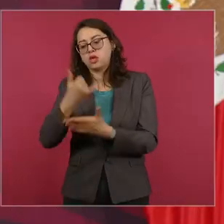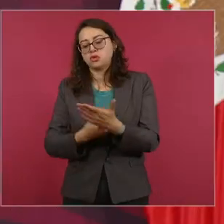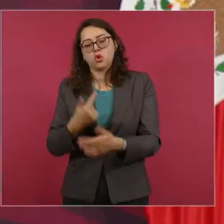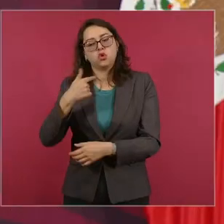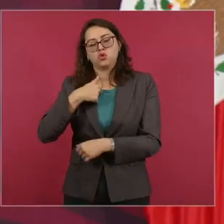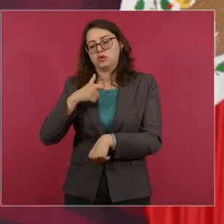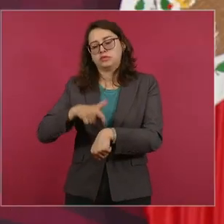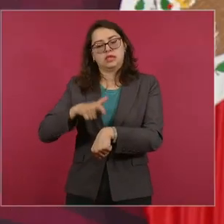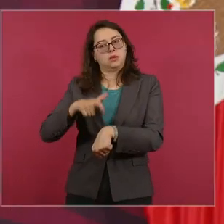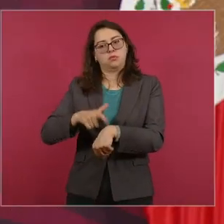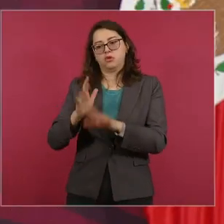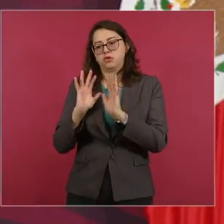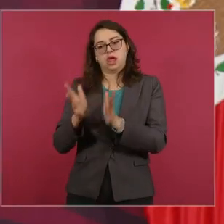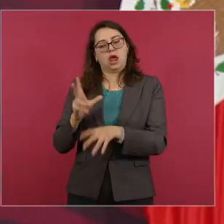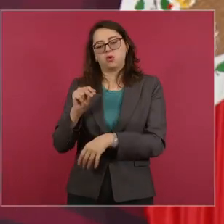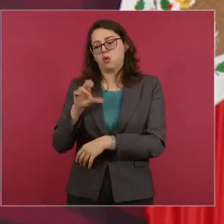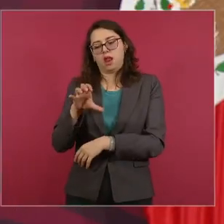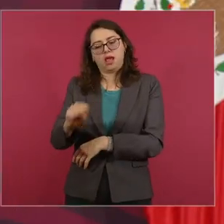es un nuevo parque